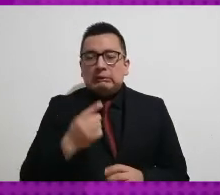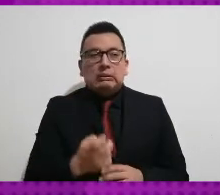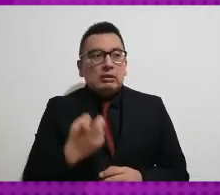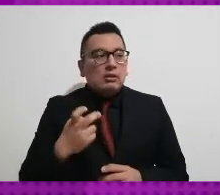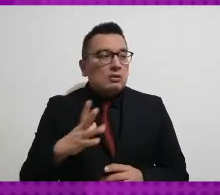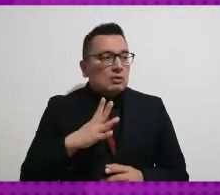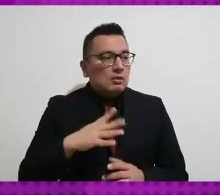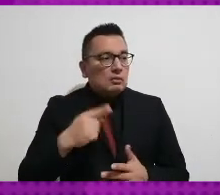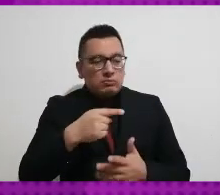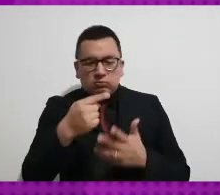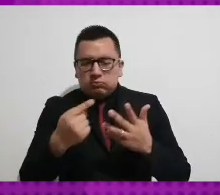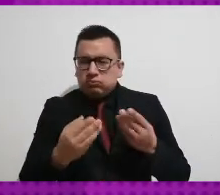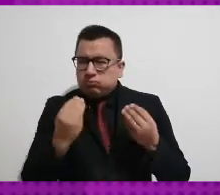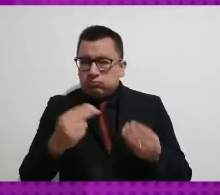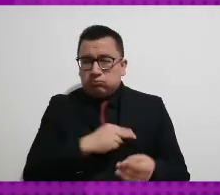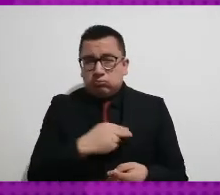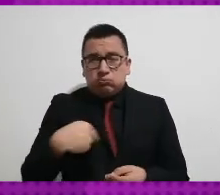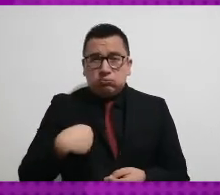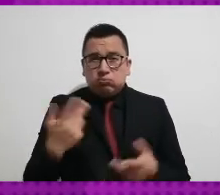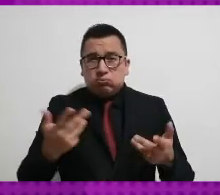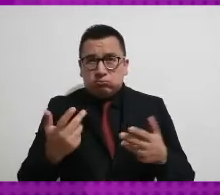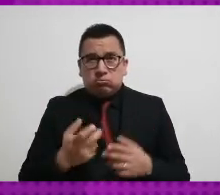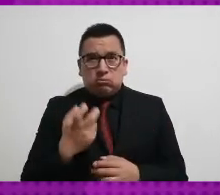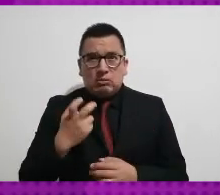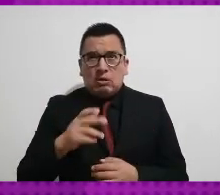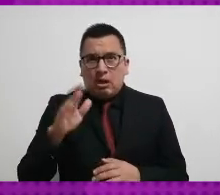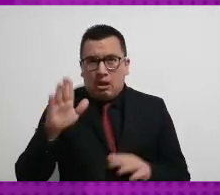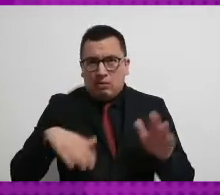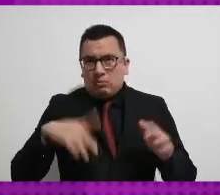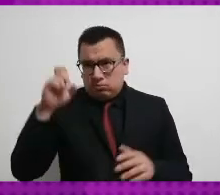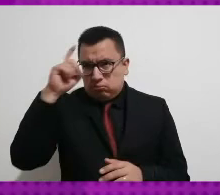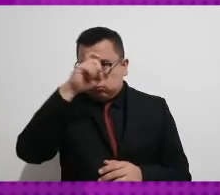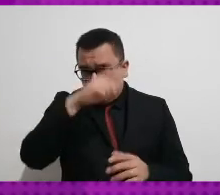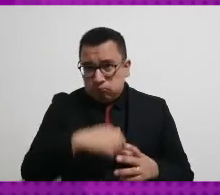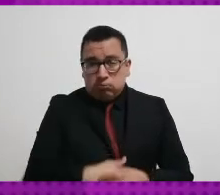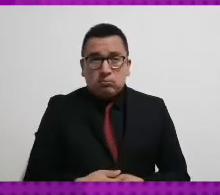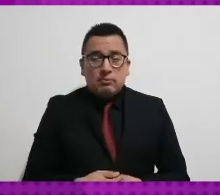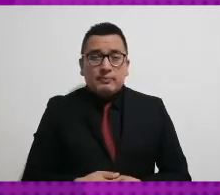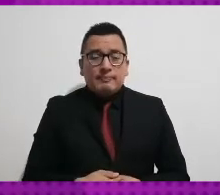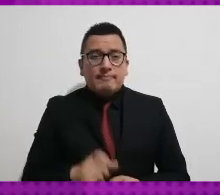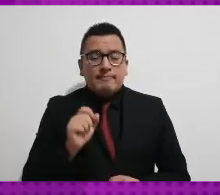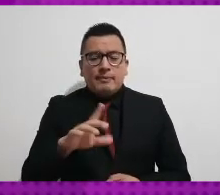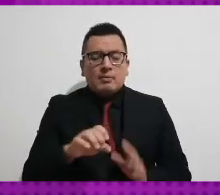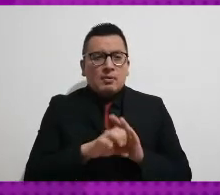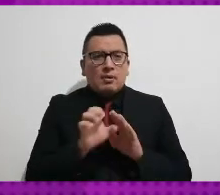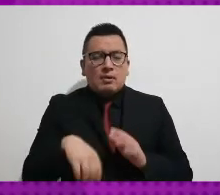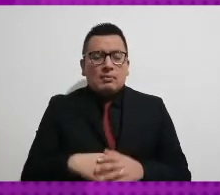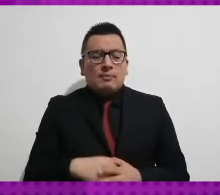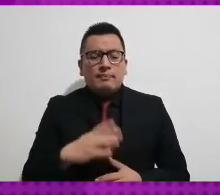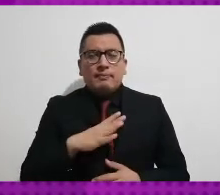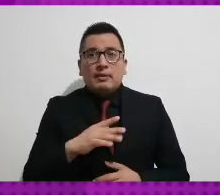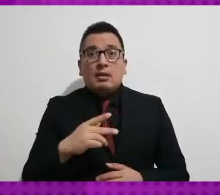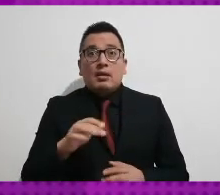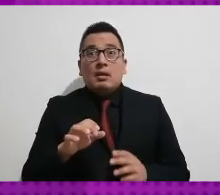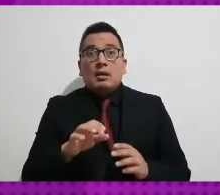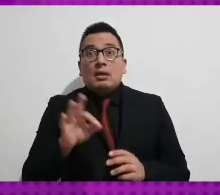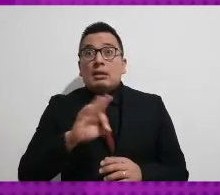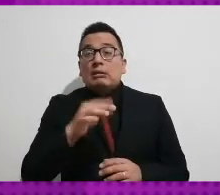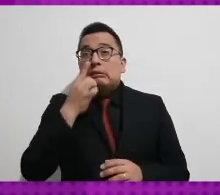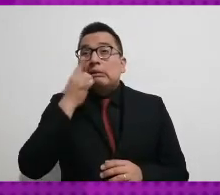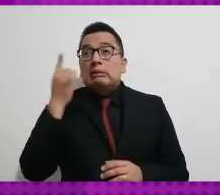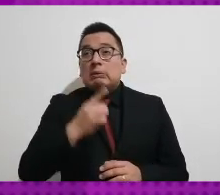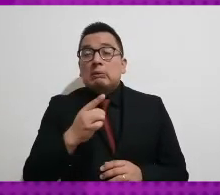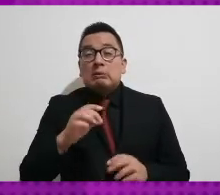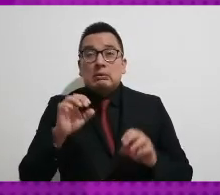todo que es un tanto complejo. Lo que quisiera agregar es que el tratamiento que le damos precisamente a las